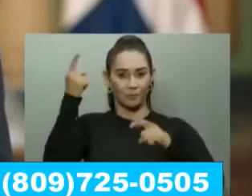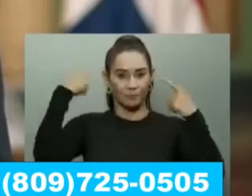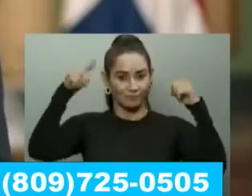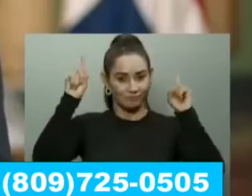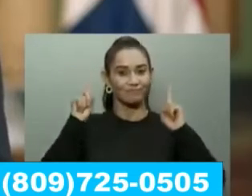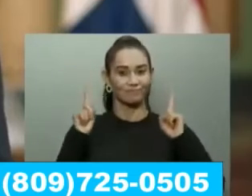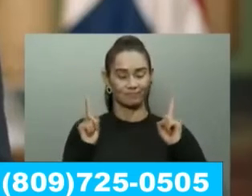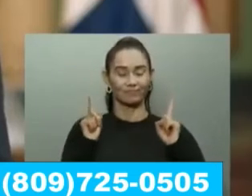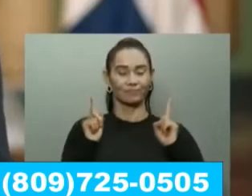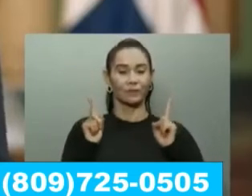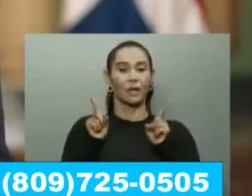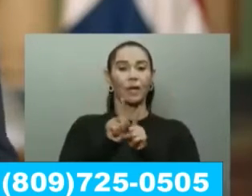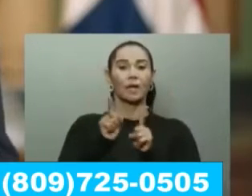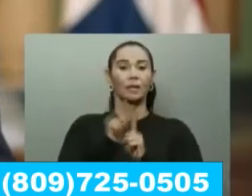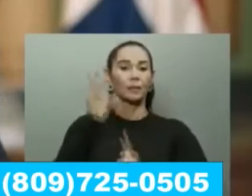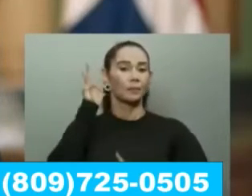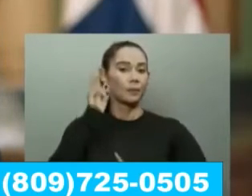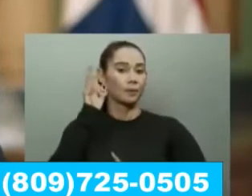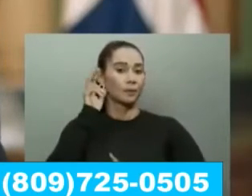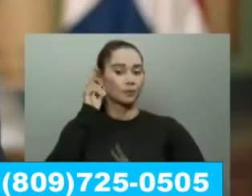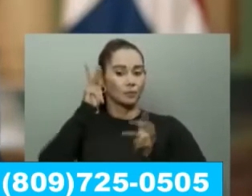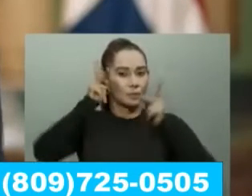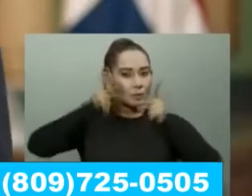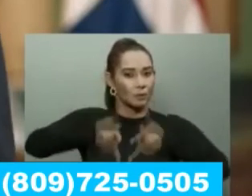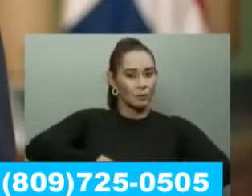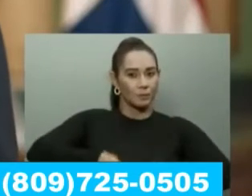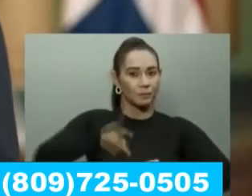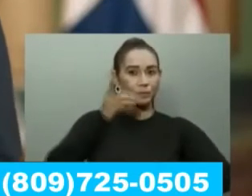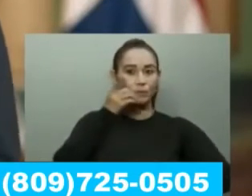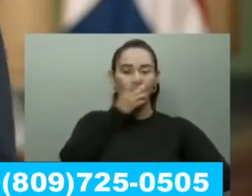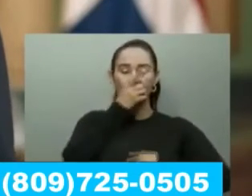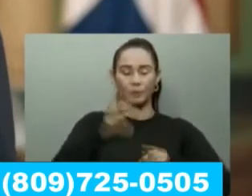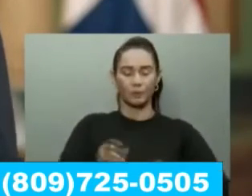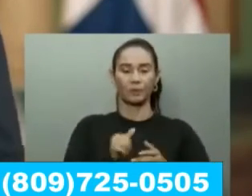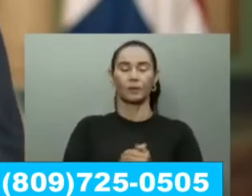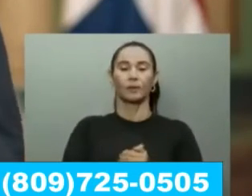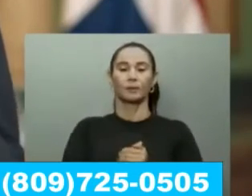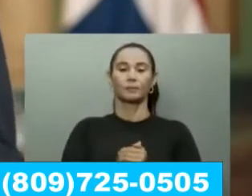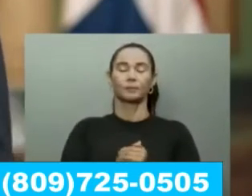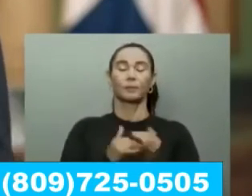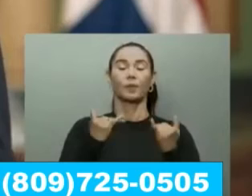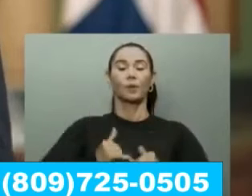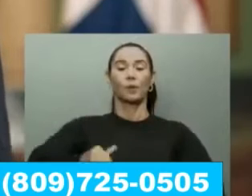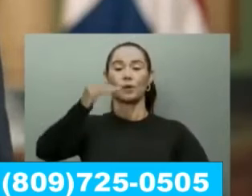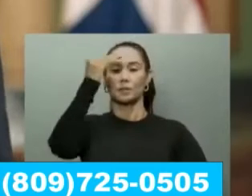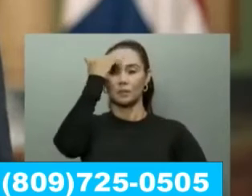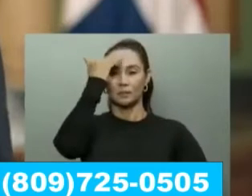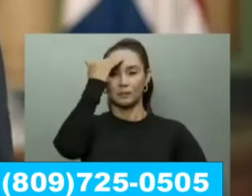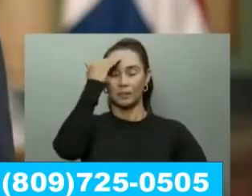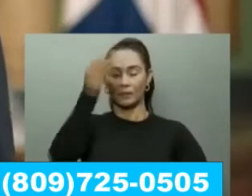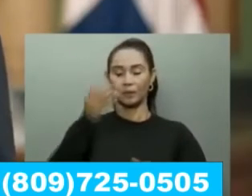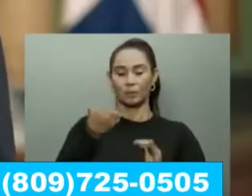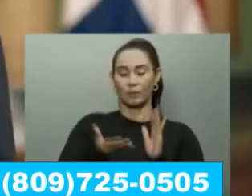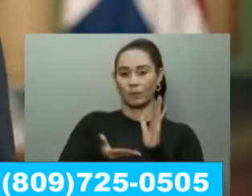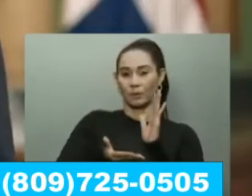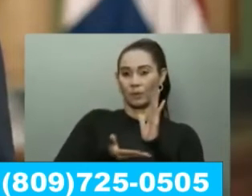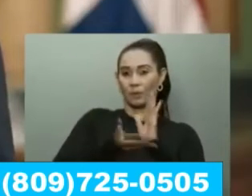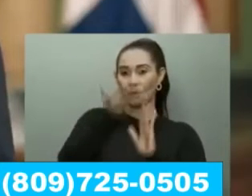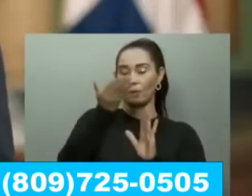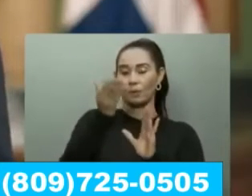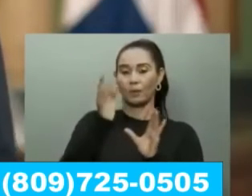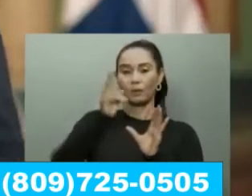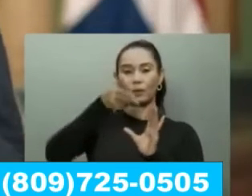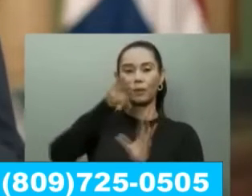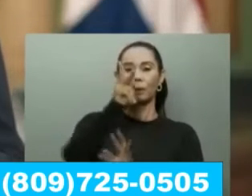estar cerca de la gente una humildad totalmente este presidente señores abinader advirtió que